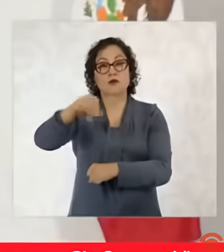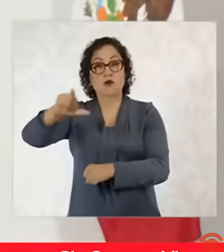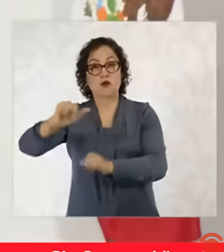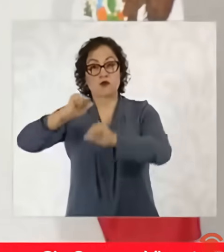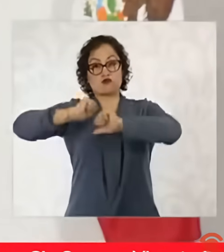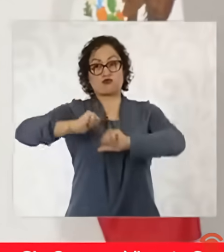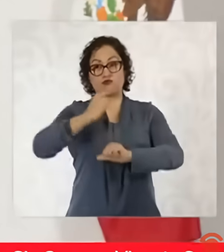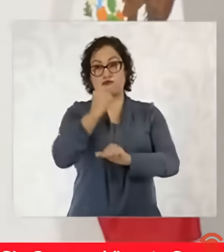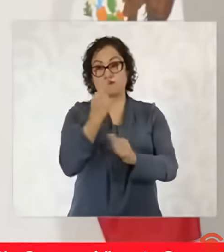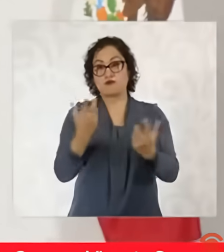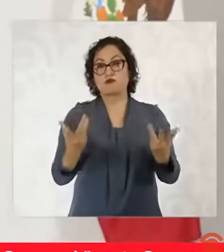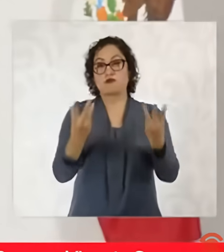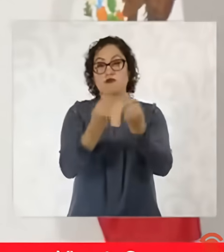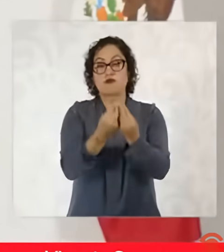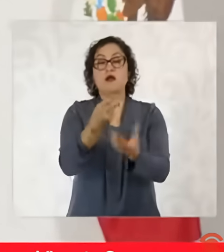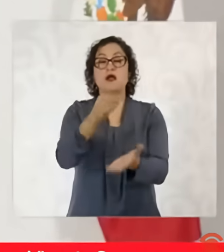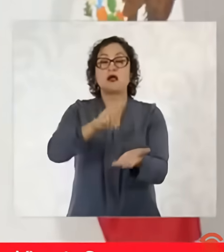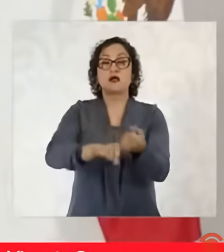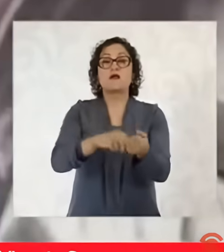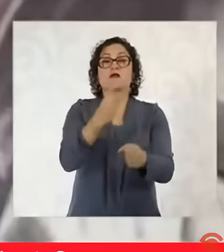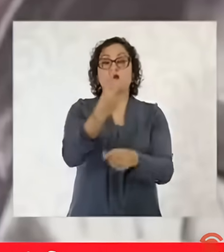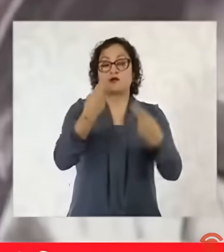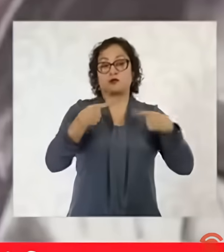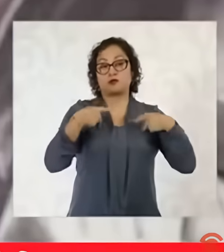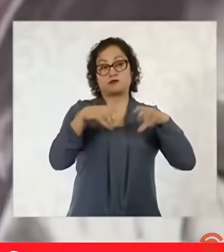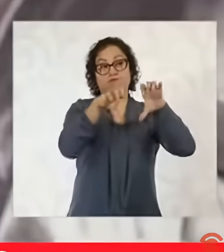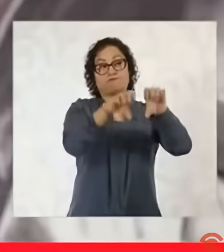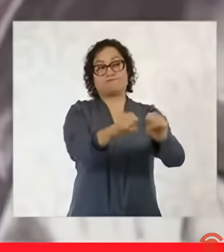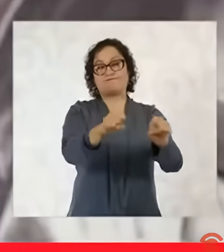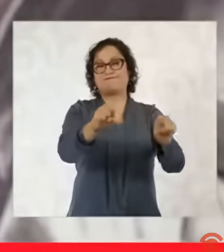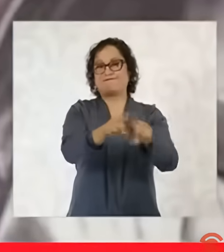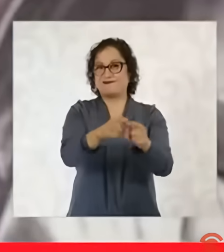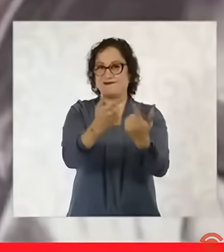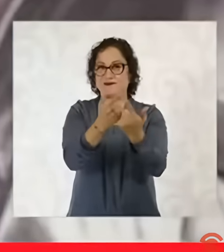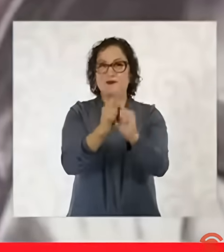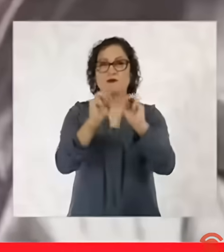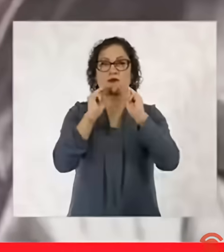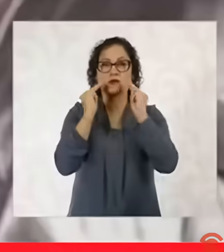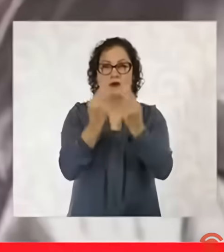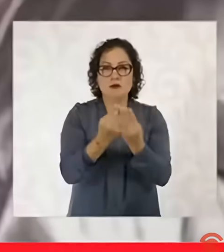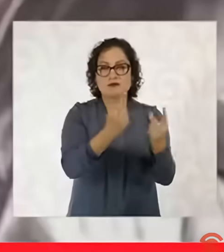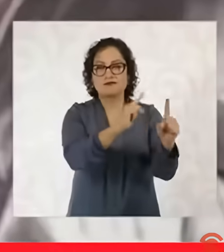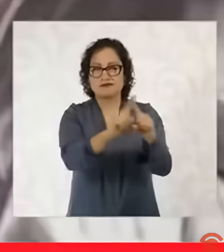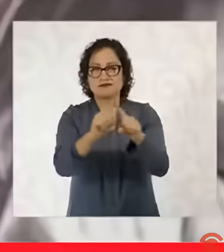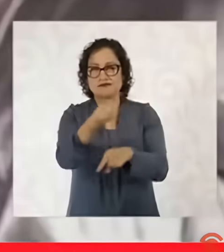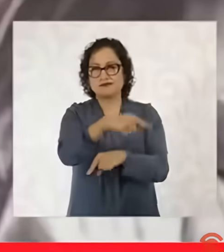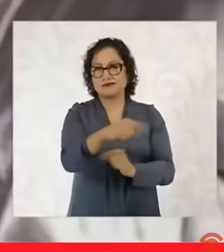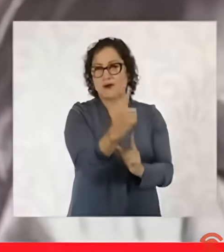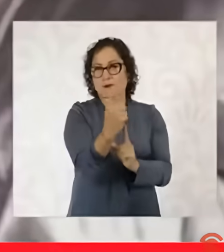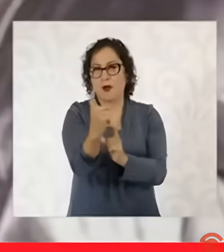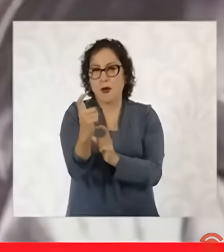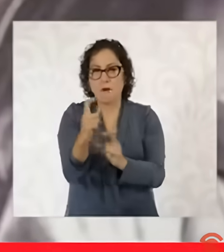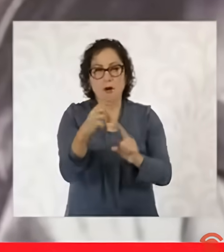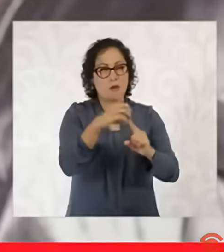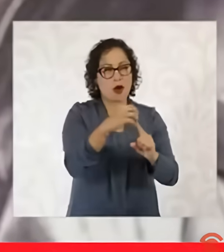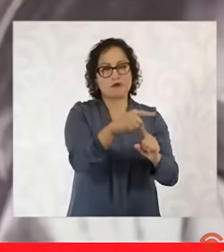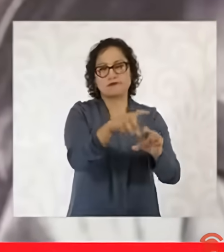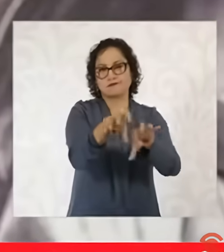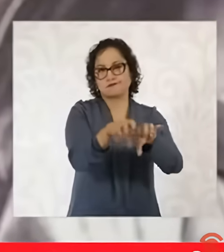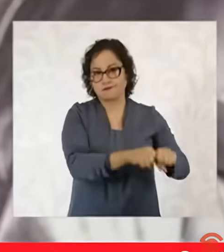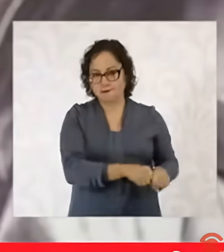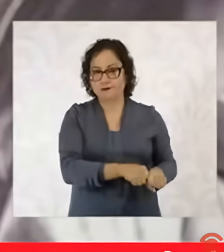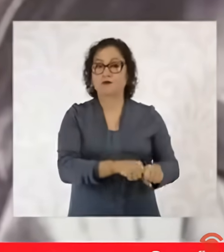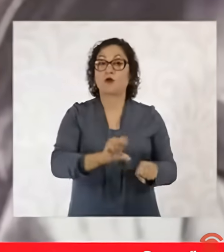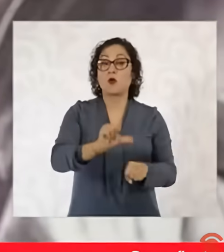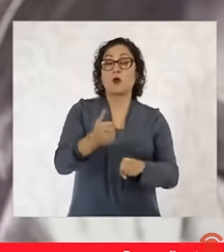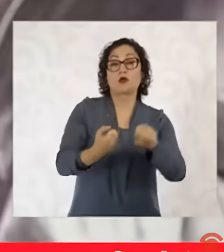2 integrantes del Cártel del Noreste y se aseguraron 16 armas de fuego, un lanzacohetes, cargadores y cartuchos. En Sinaloa, en